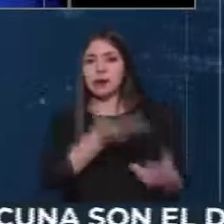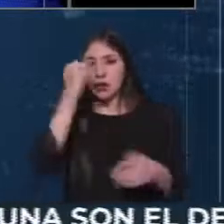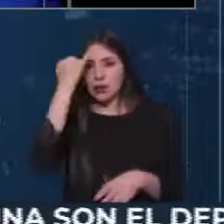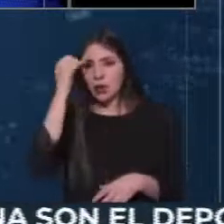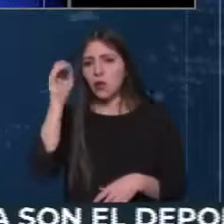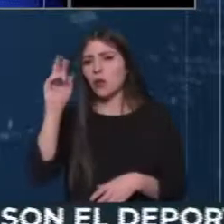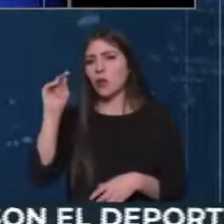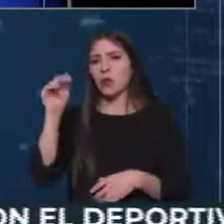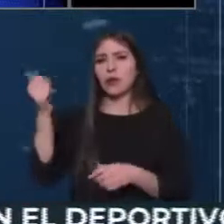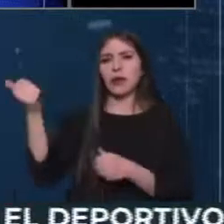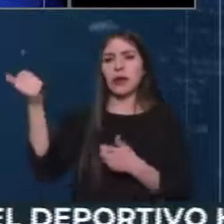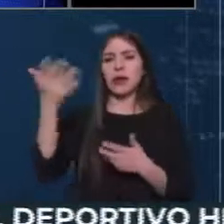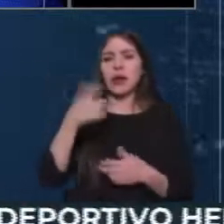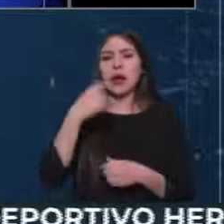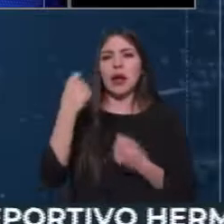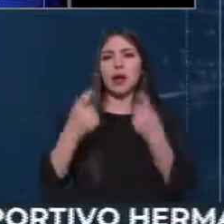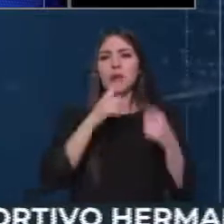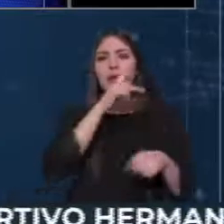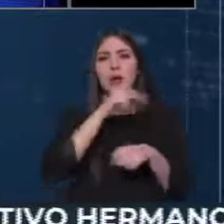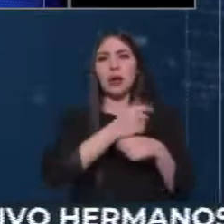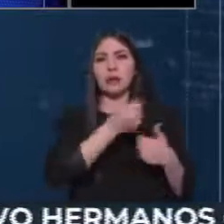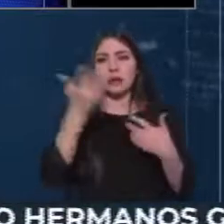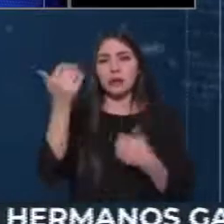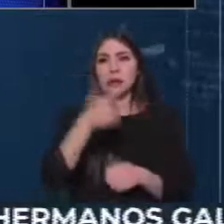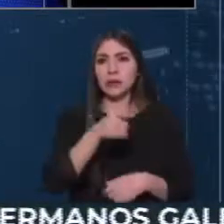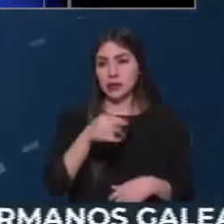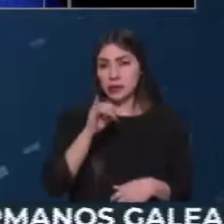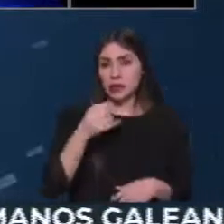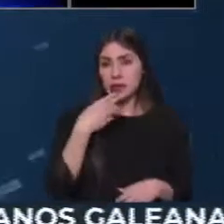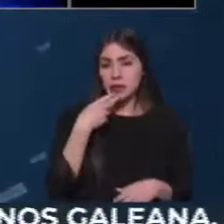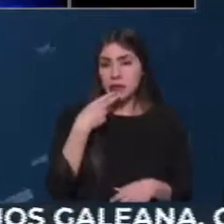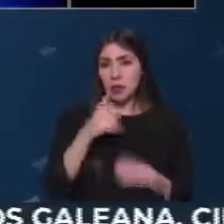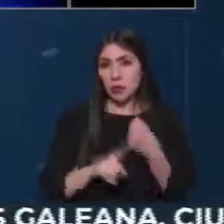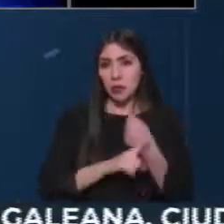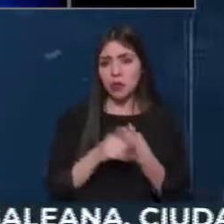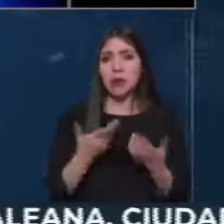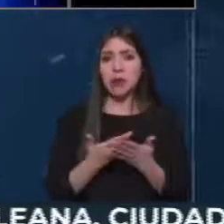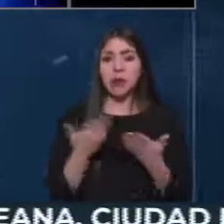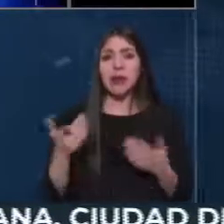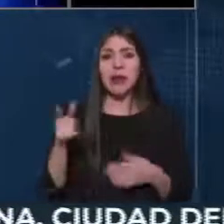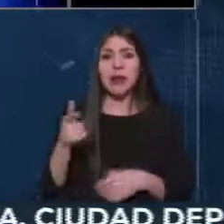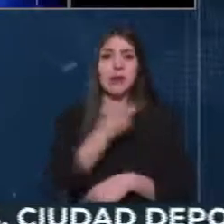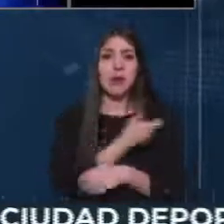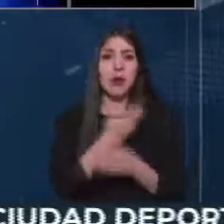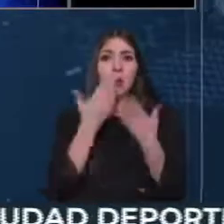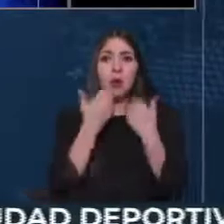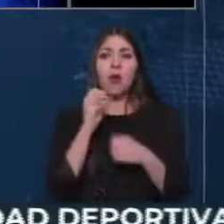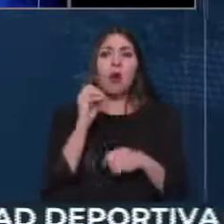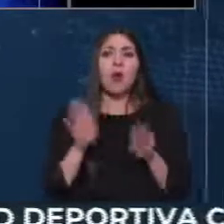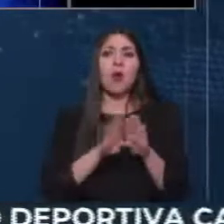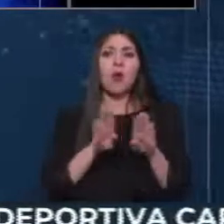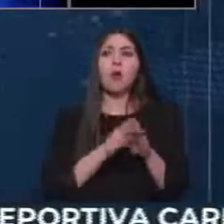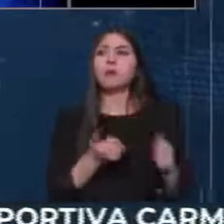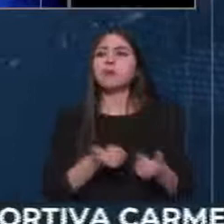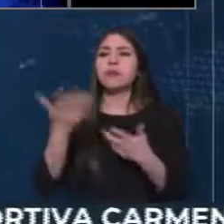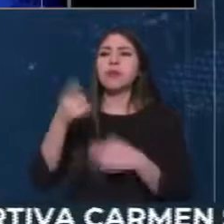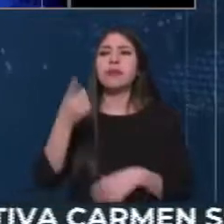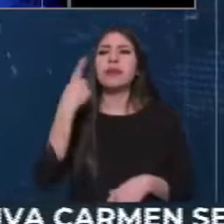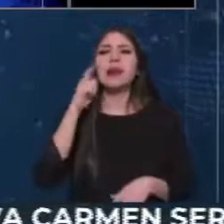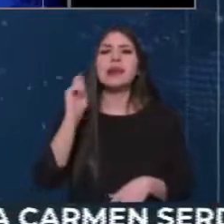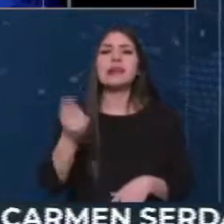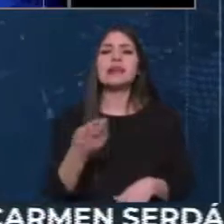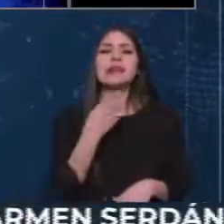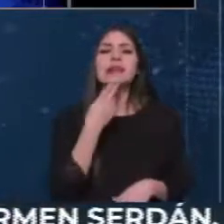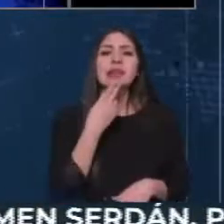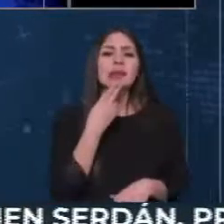ellos están mandando a distintas naciones. ¿Esto les va a funcionar? ¿El problema es que no tienen vacunas o el problema es de logística para aplicarlas? ¿De qué les serviría